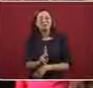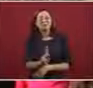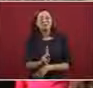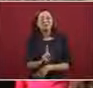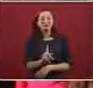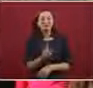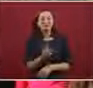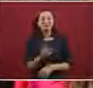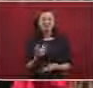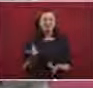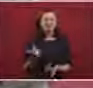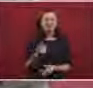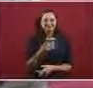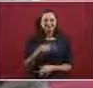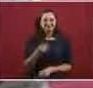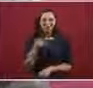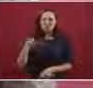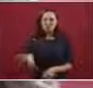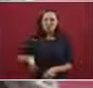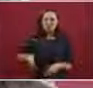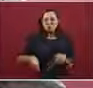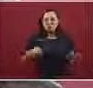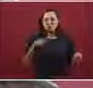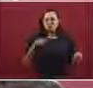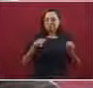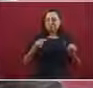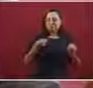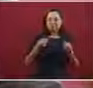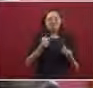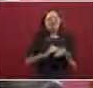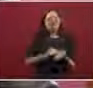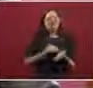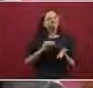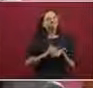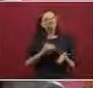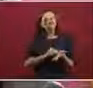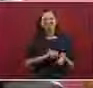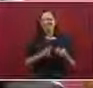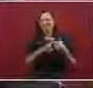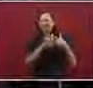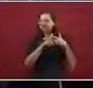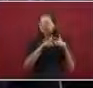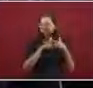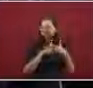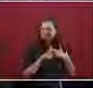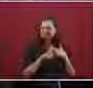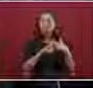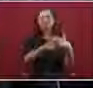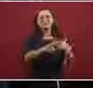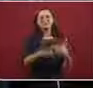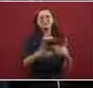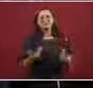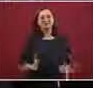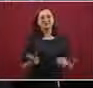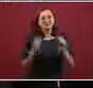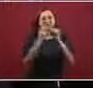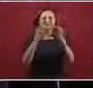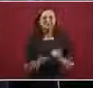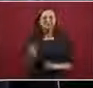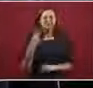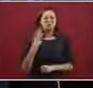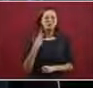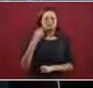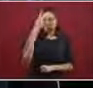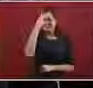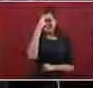el régimen antidemocrático. Se mantuvo prácticamente intacto el sistema político porfirista.